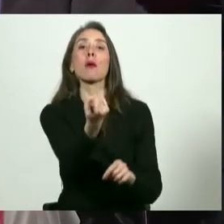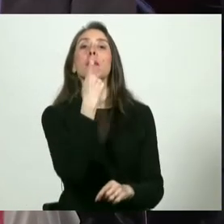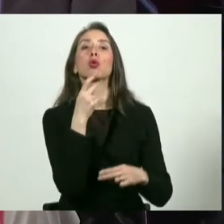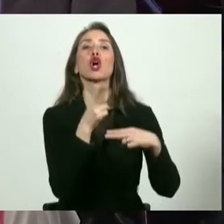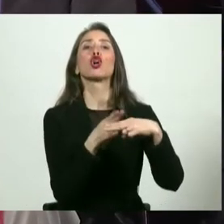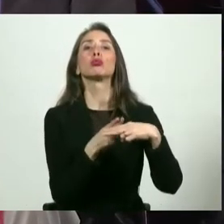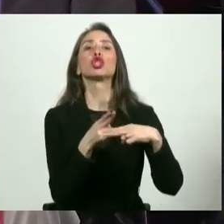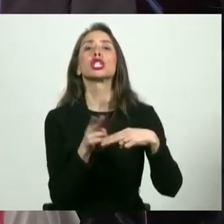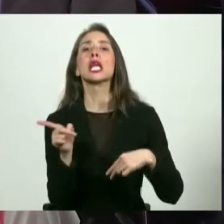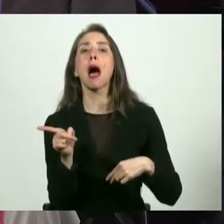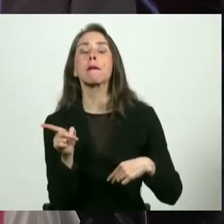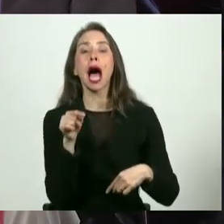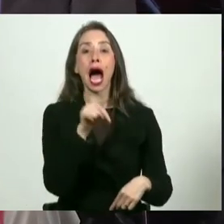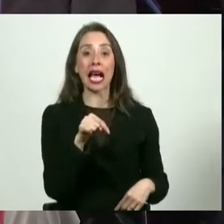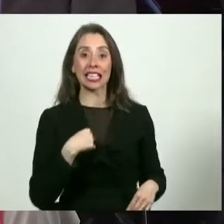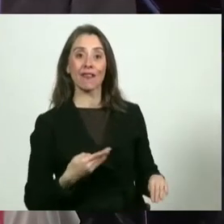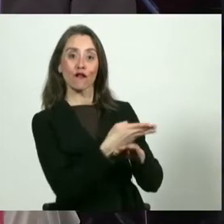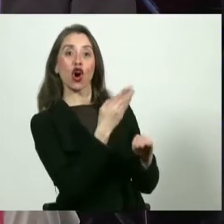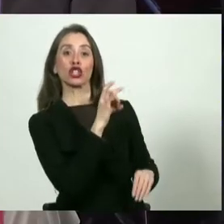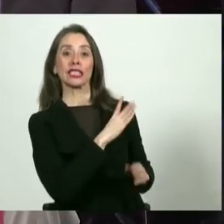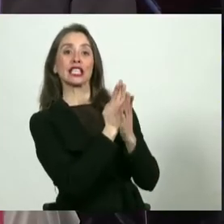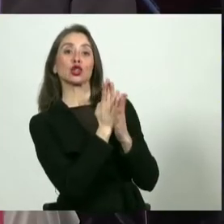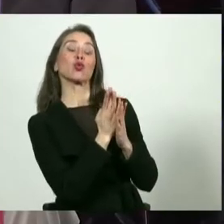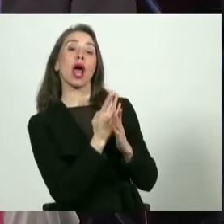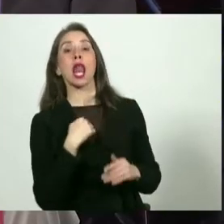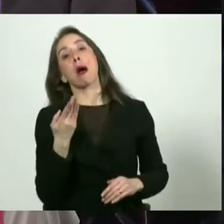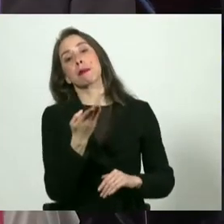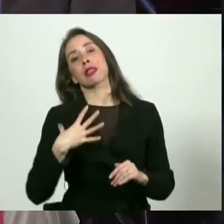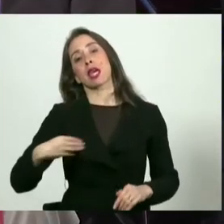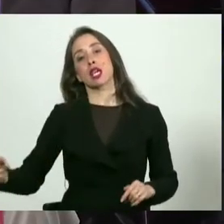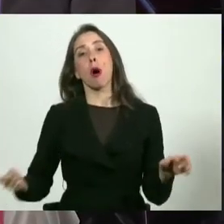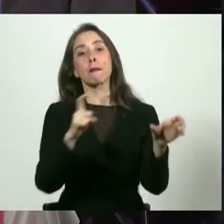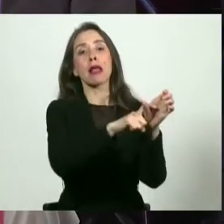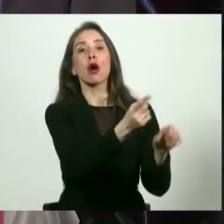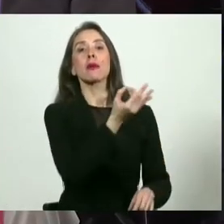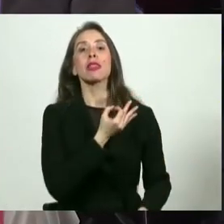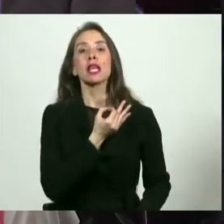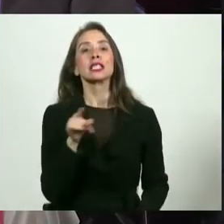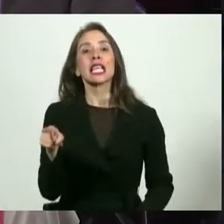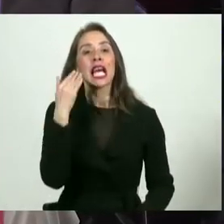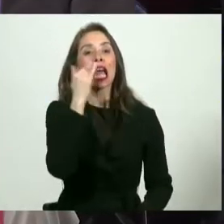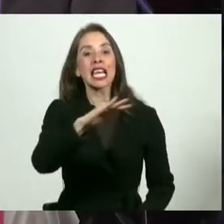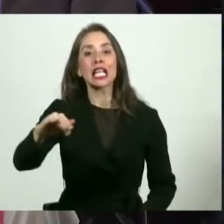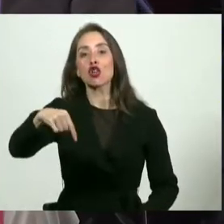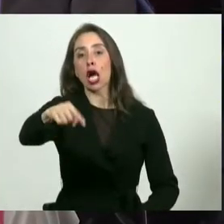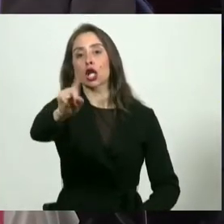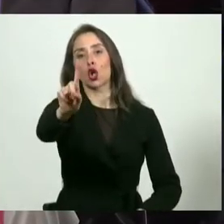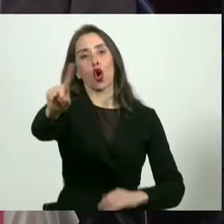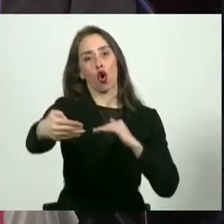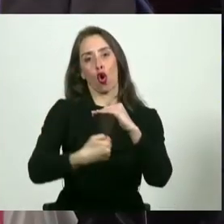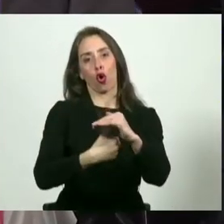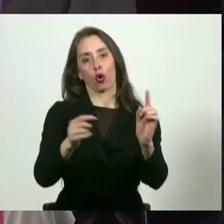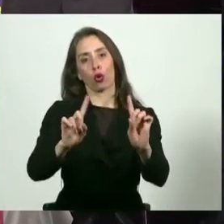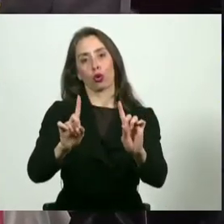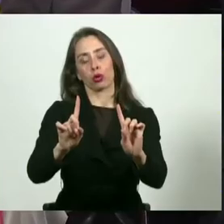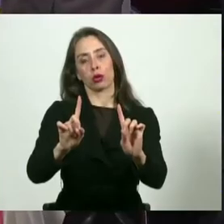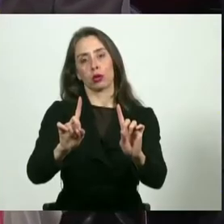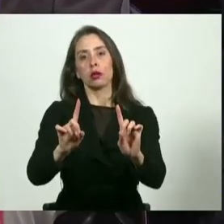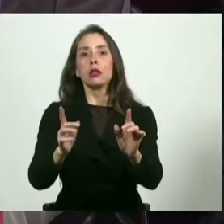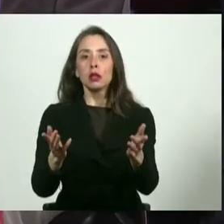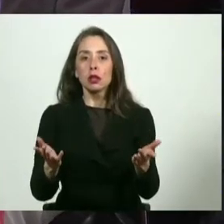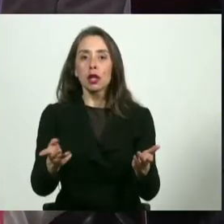llama. En cambio, si yo voy en Chile a un colegio y pido matrícula, me dicen, estos niños aquí no. Y